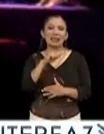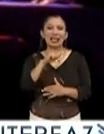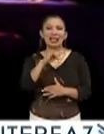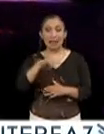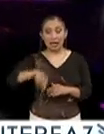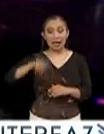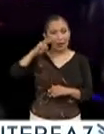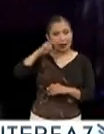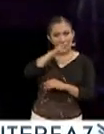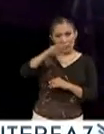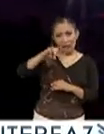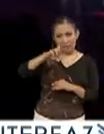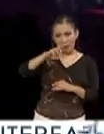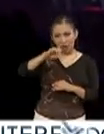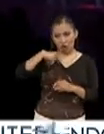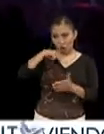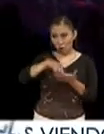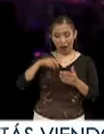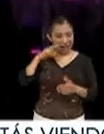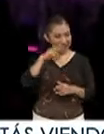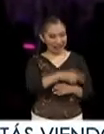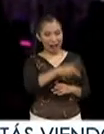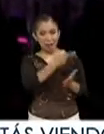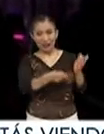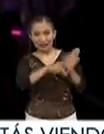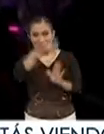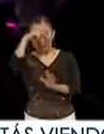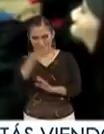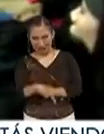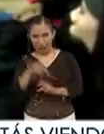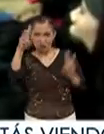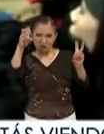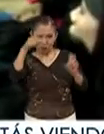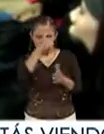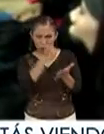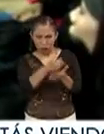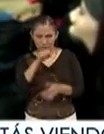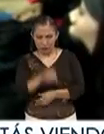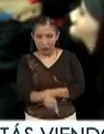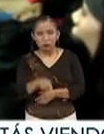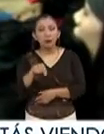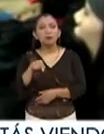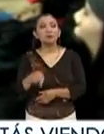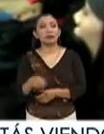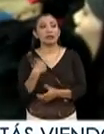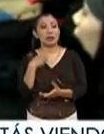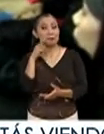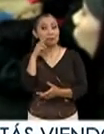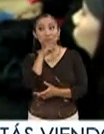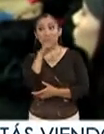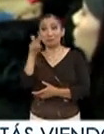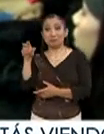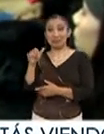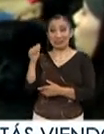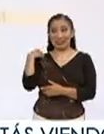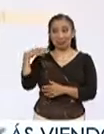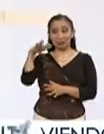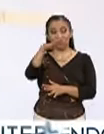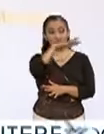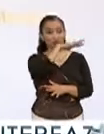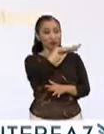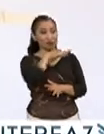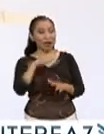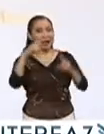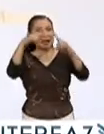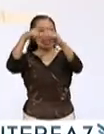hecho en el mirador en el que estoy ahorita parada, que es el de la Plaza México de esta ciudad. Y pues bueno, como podrás ver aquí alrededor estamos